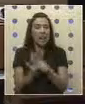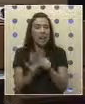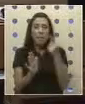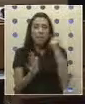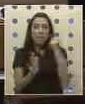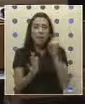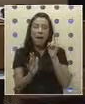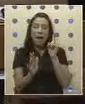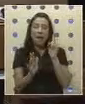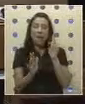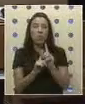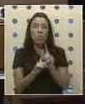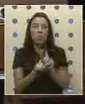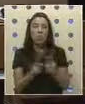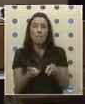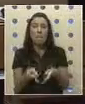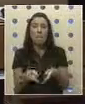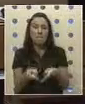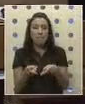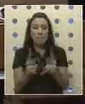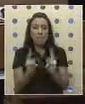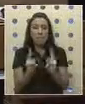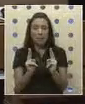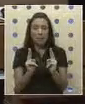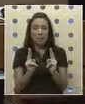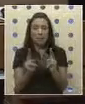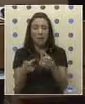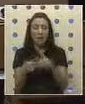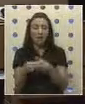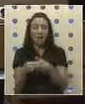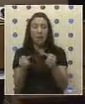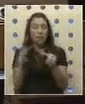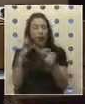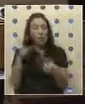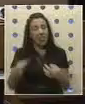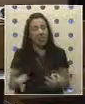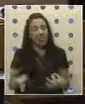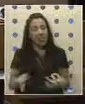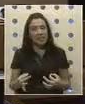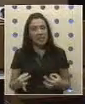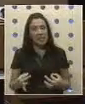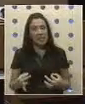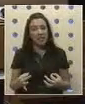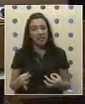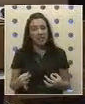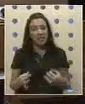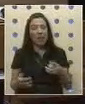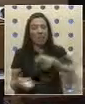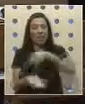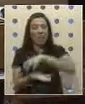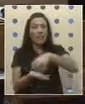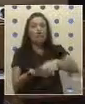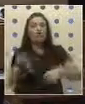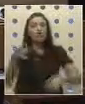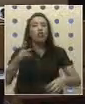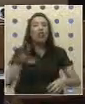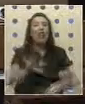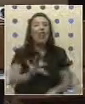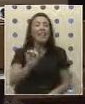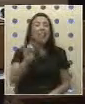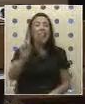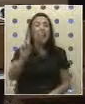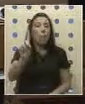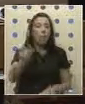para vehiculizar, para permitir que los partidos puedan decidir en una determinada circunscripción o distrito solamente elegir a